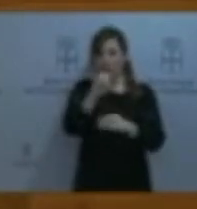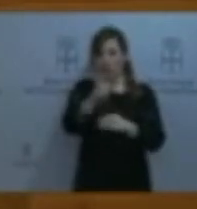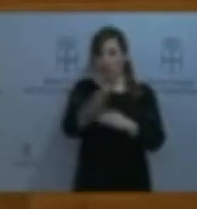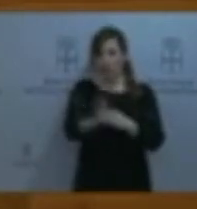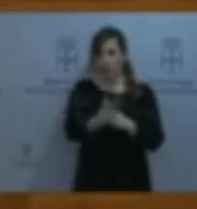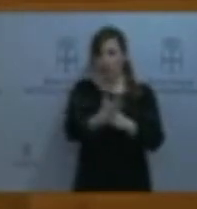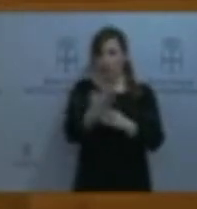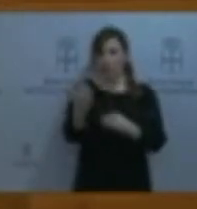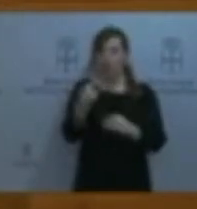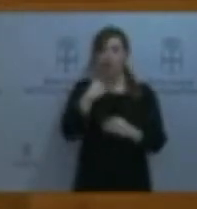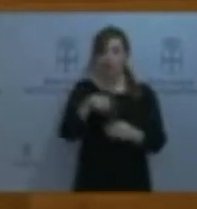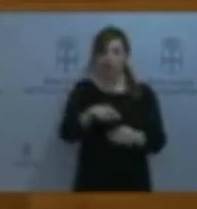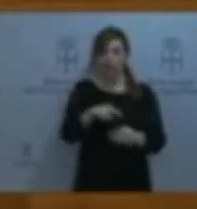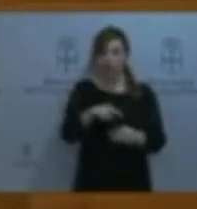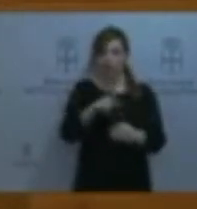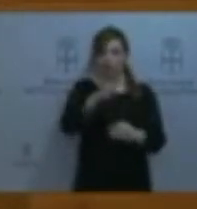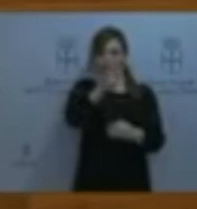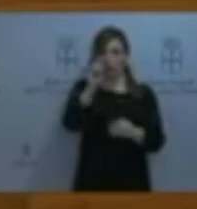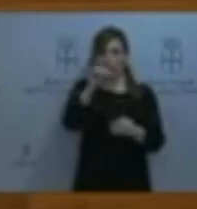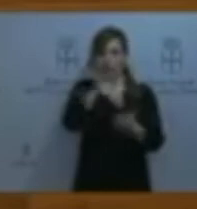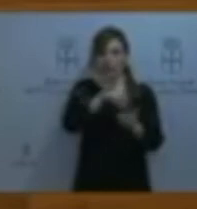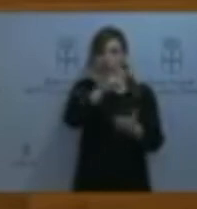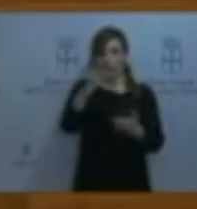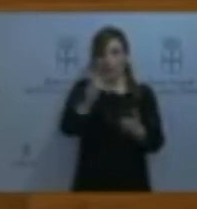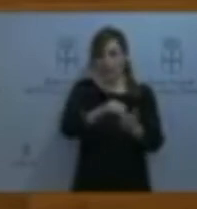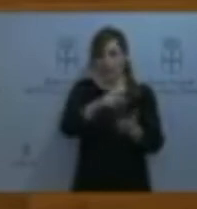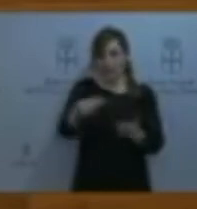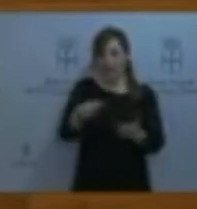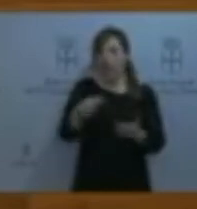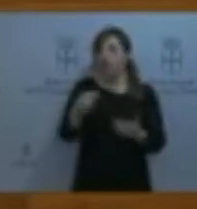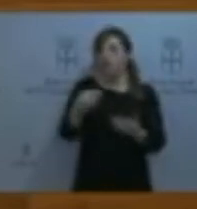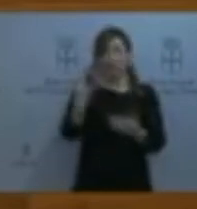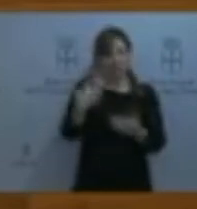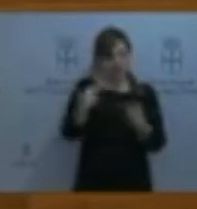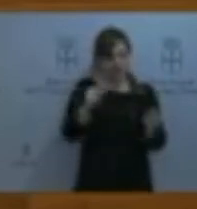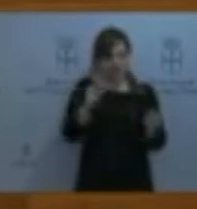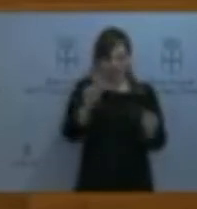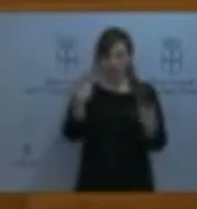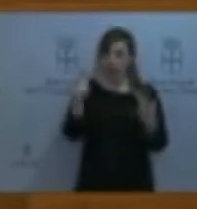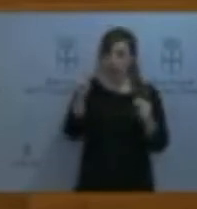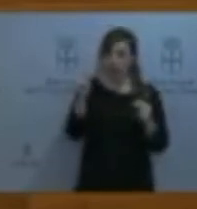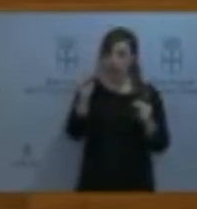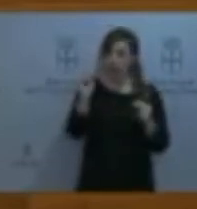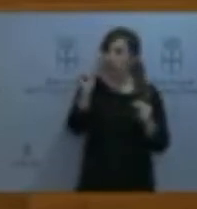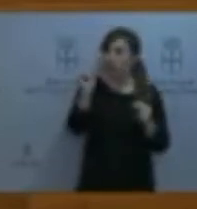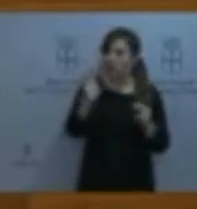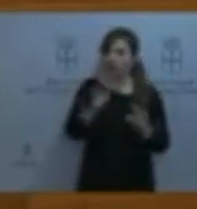que se habían perdido entre 20.000 y 30.000 animales muertos. Pues sí, termino en un segundín.